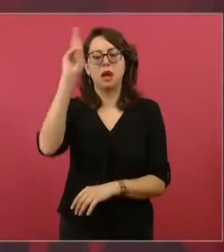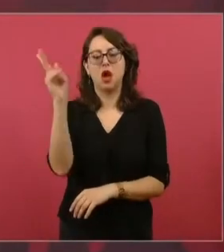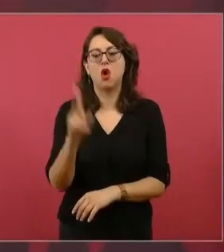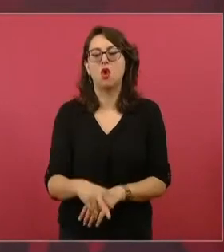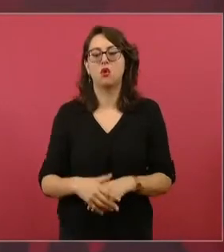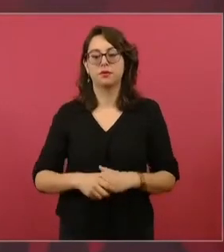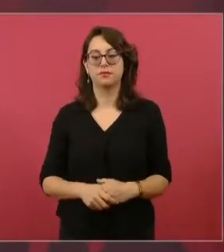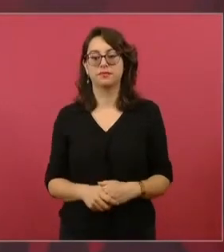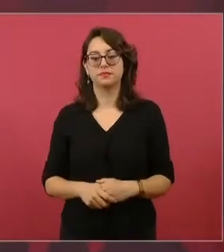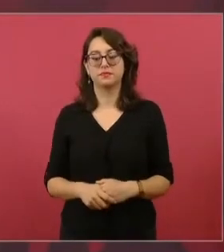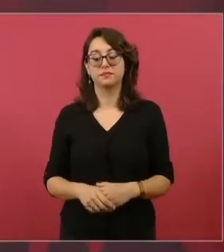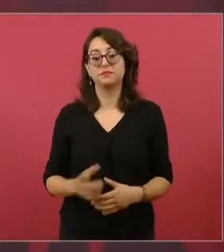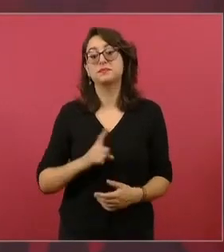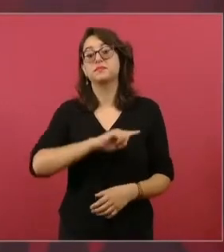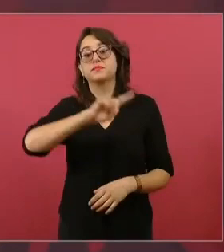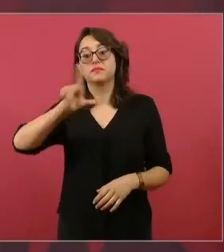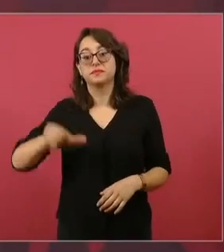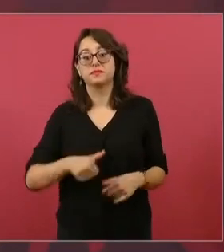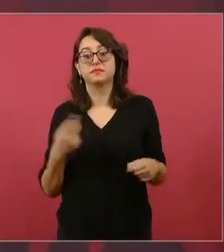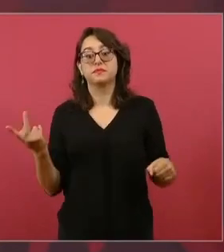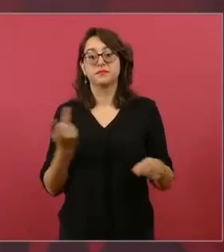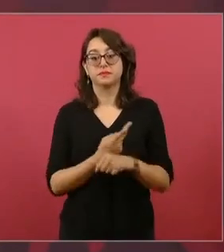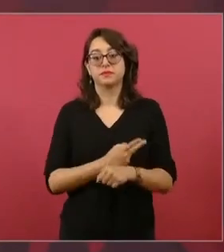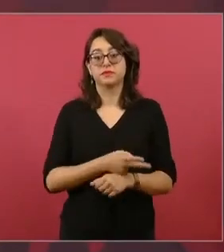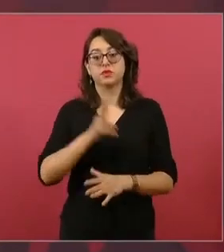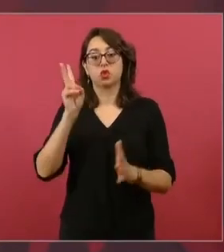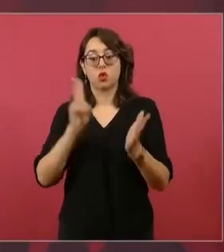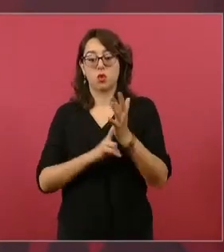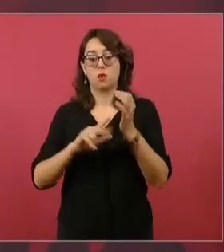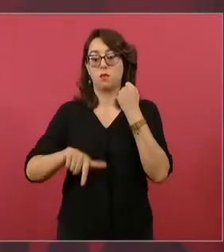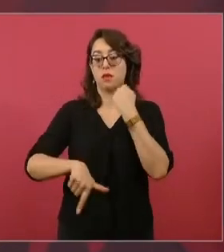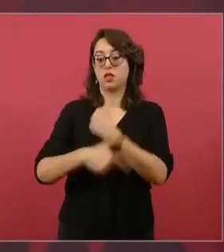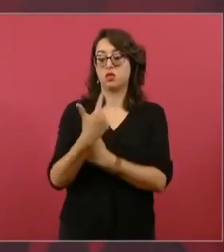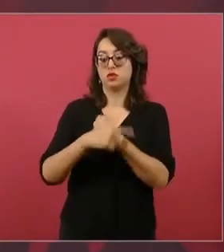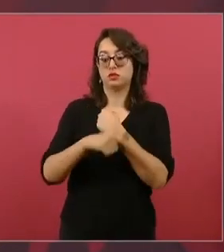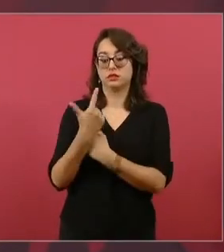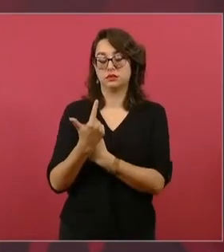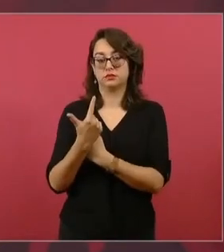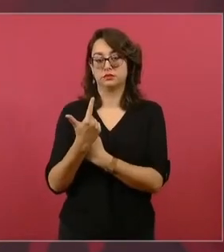le devolvió la mano el PAN al PRI